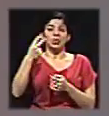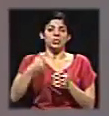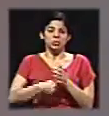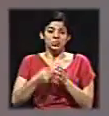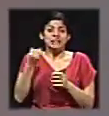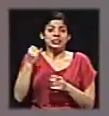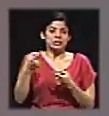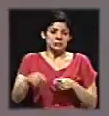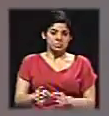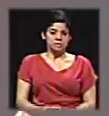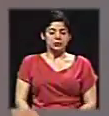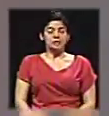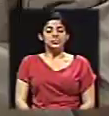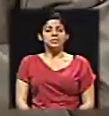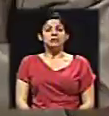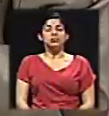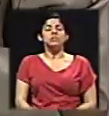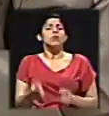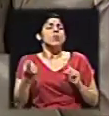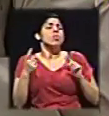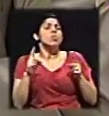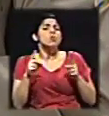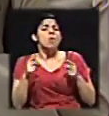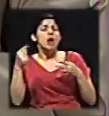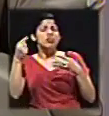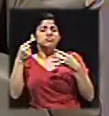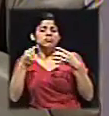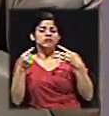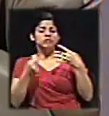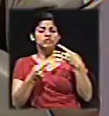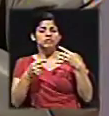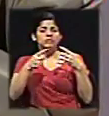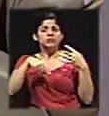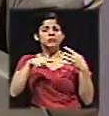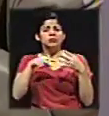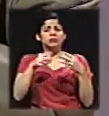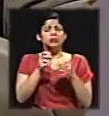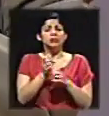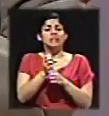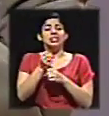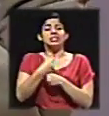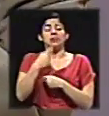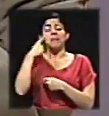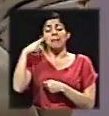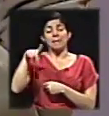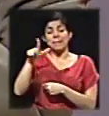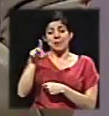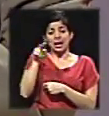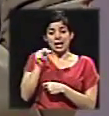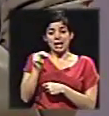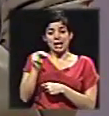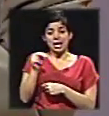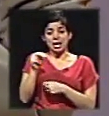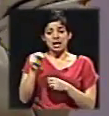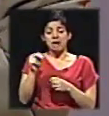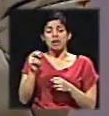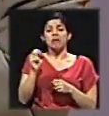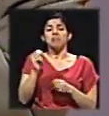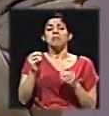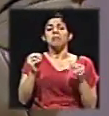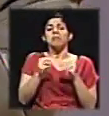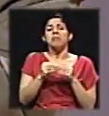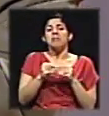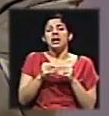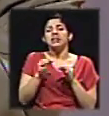sucediera. Uh-huh. ¿Cuáles serían los factores que hacen que para Liberación Nacional le sea